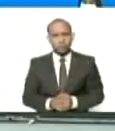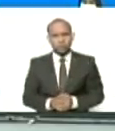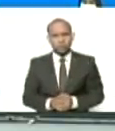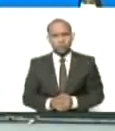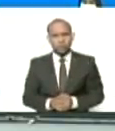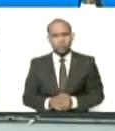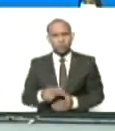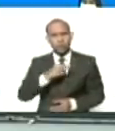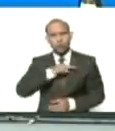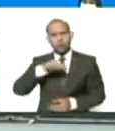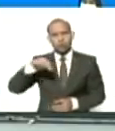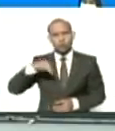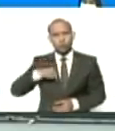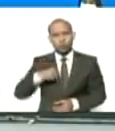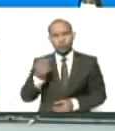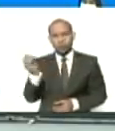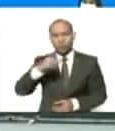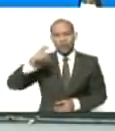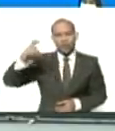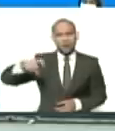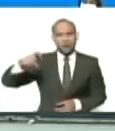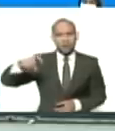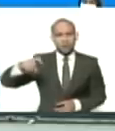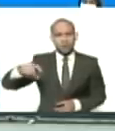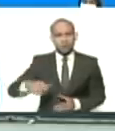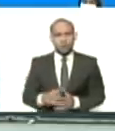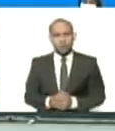Pero nosotros necesitamos,